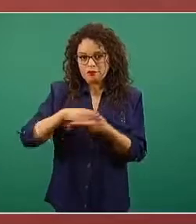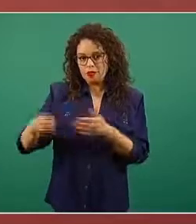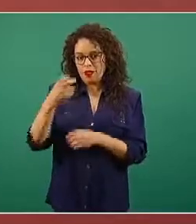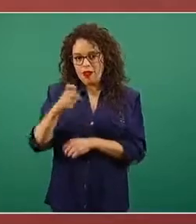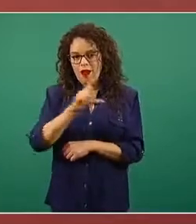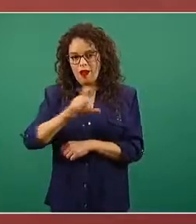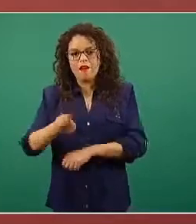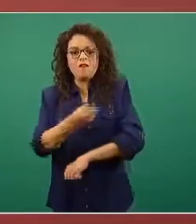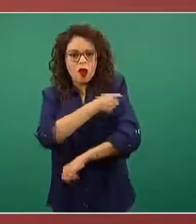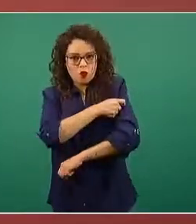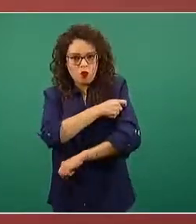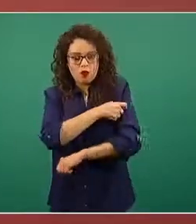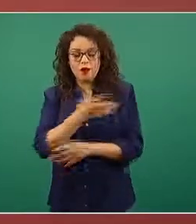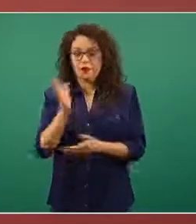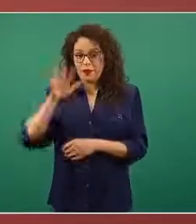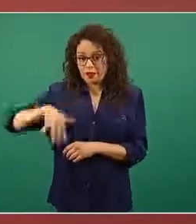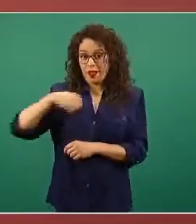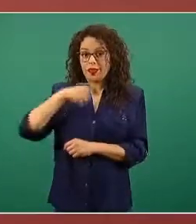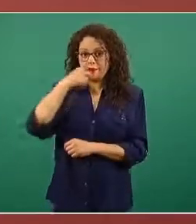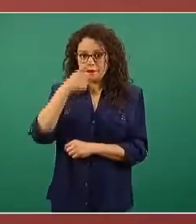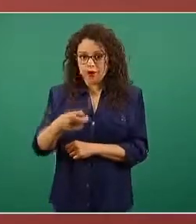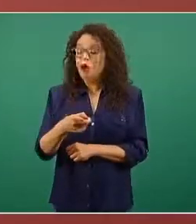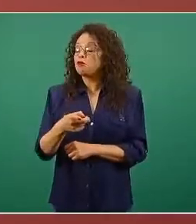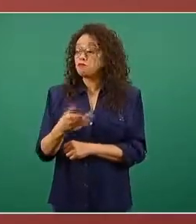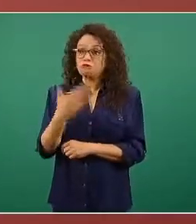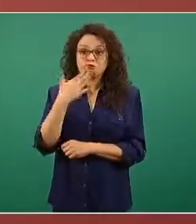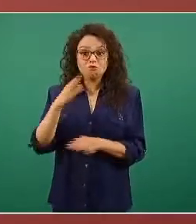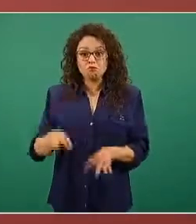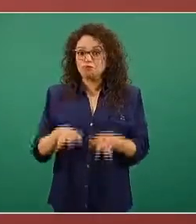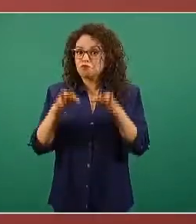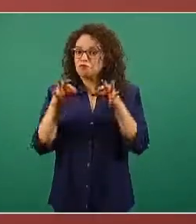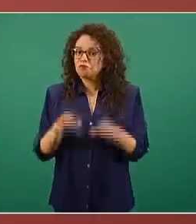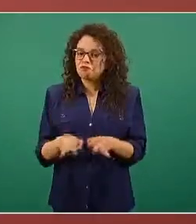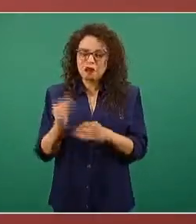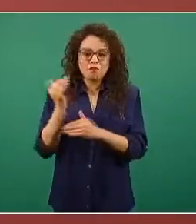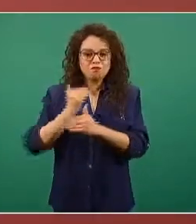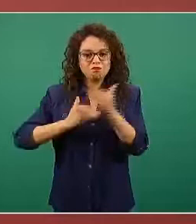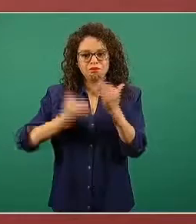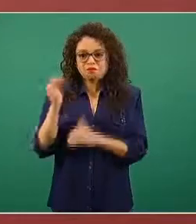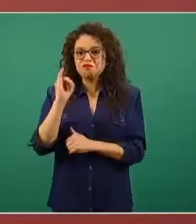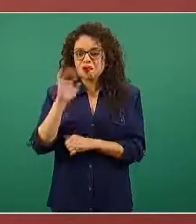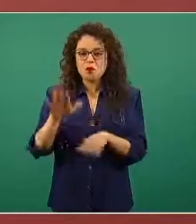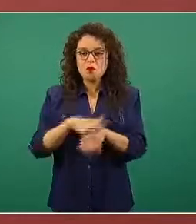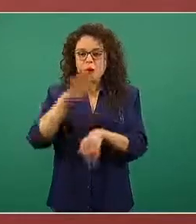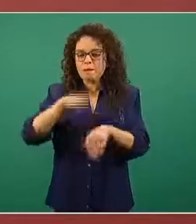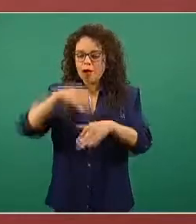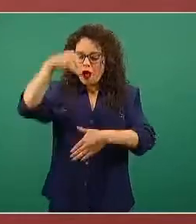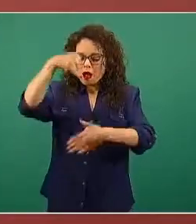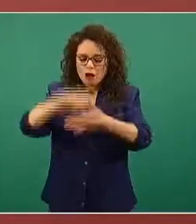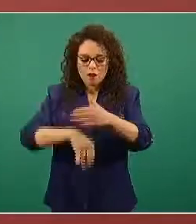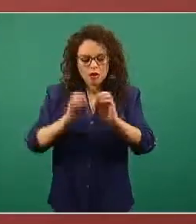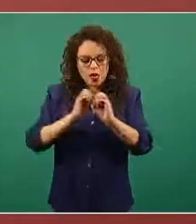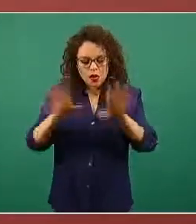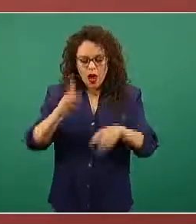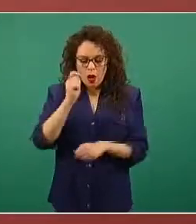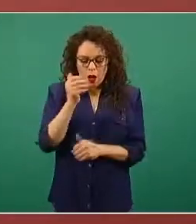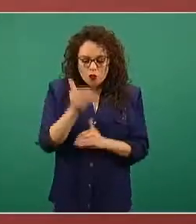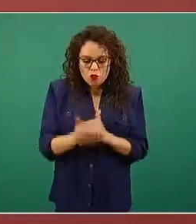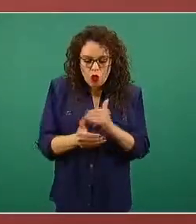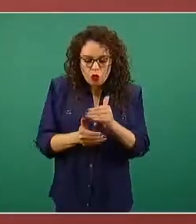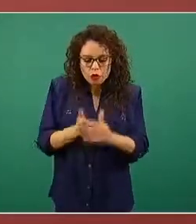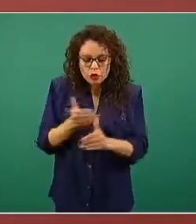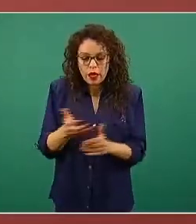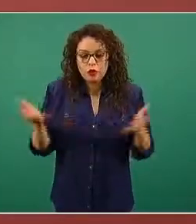fue sumamente exitosa porque tuvimos un panorama muy detallado, muy completo de todo el proceso que llevó el gobierno